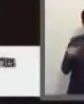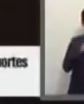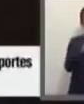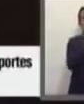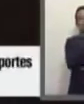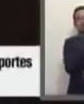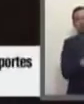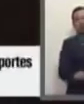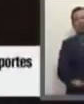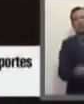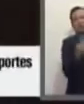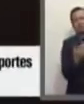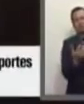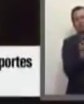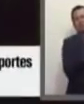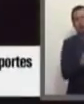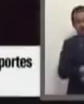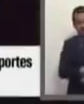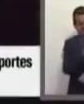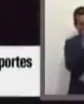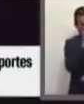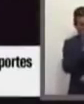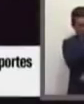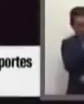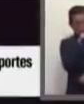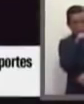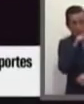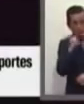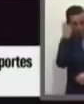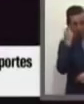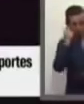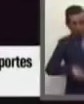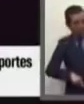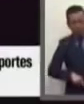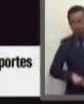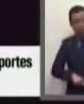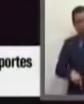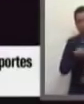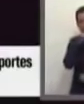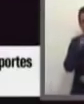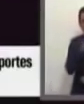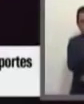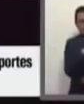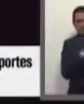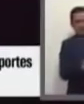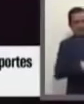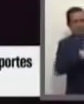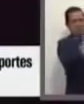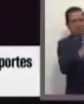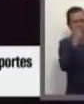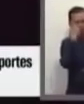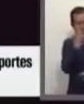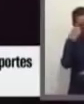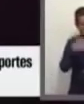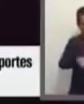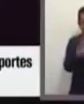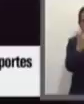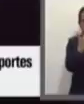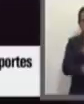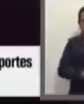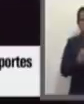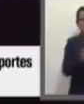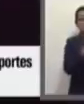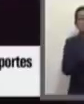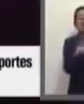le preocupa que le quitemos la pensión porque tiene esta pensionzota del aeropuerto por 50 años. Fíjense nada más